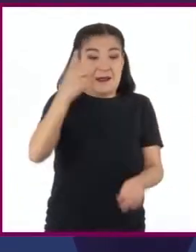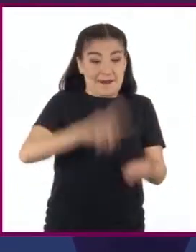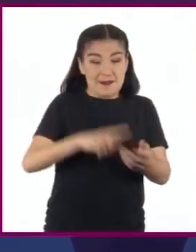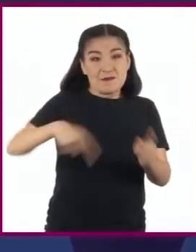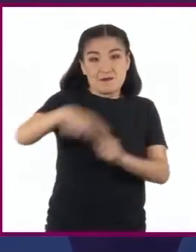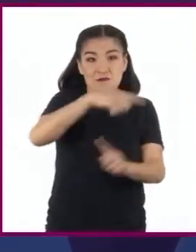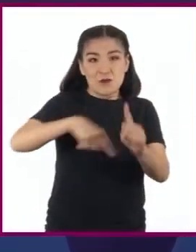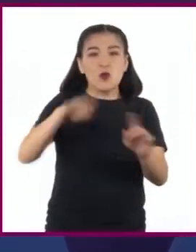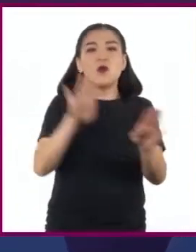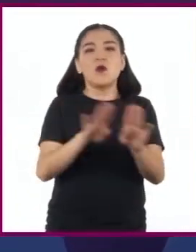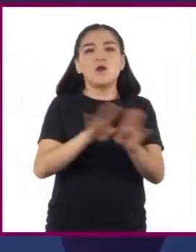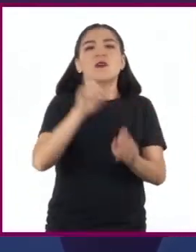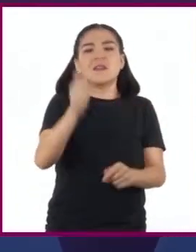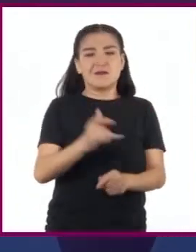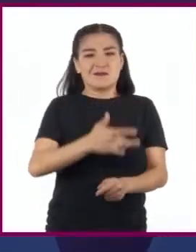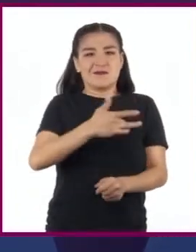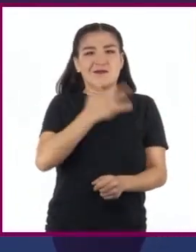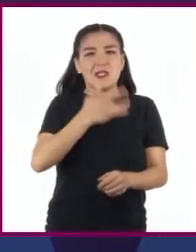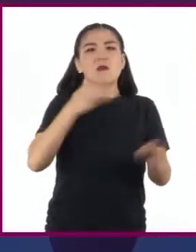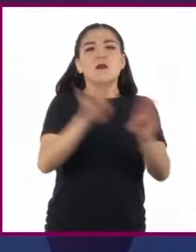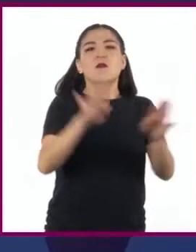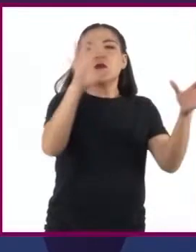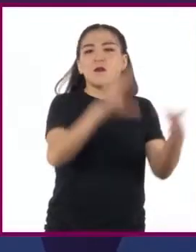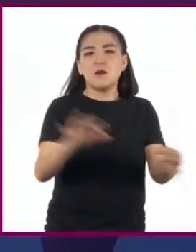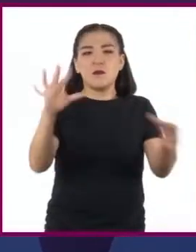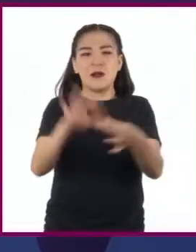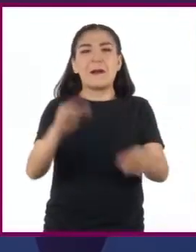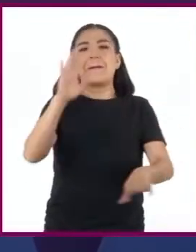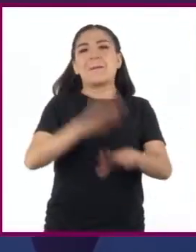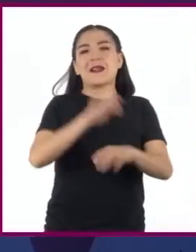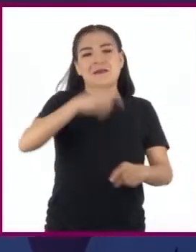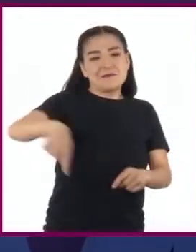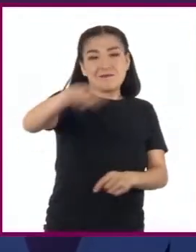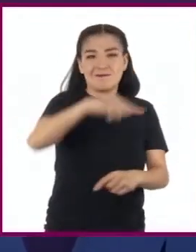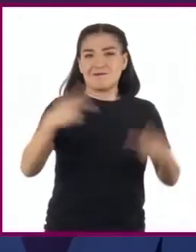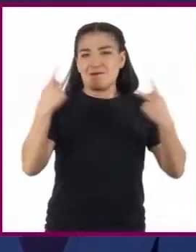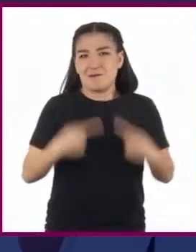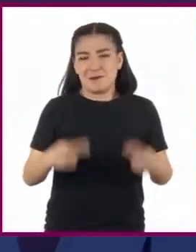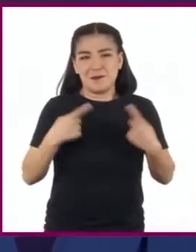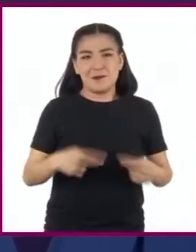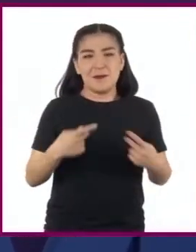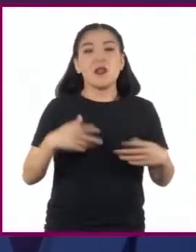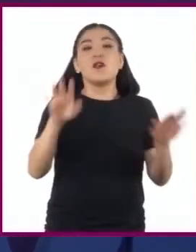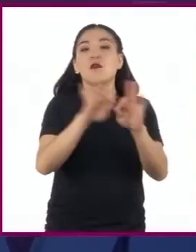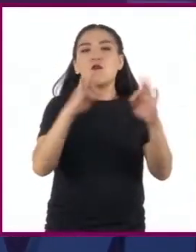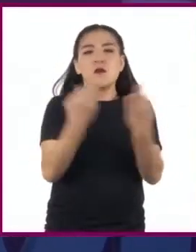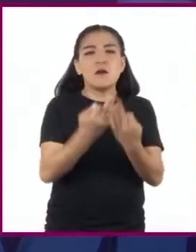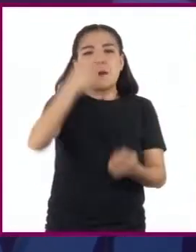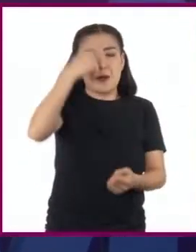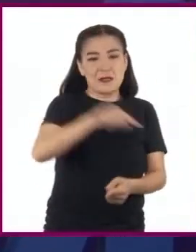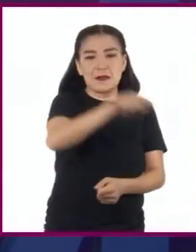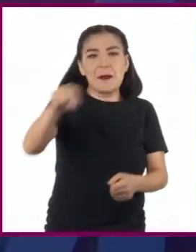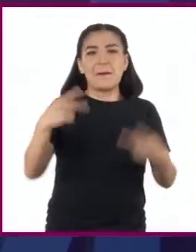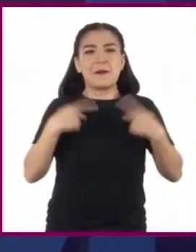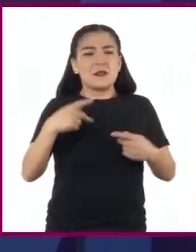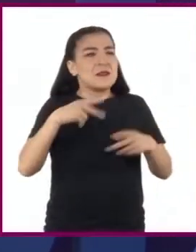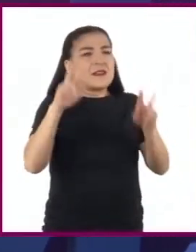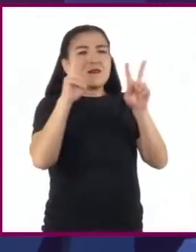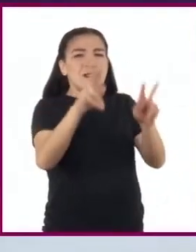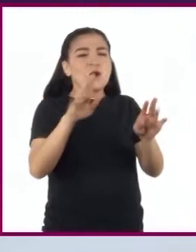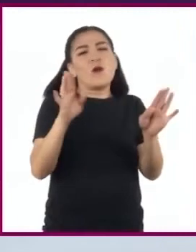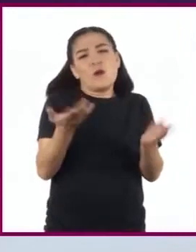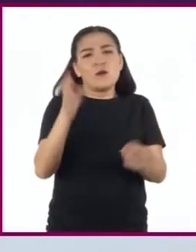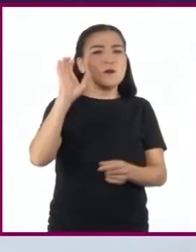entorno, hacemos lo posible por contarlo a la mayor cantidad de personas, de forma que cause impacto en quienes lo